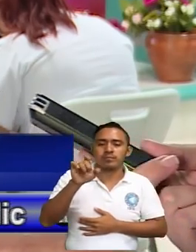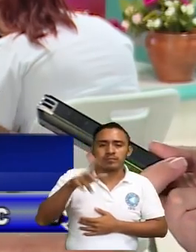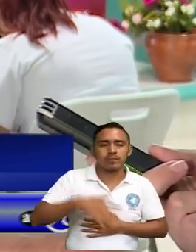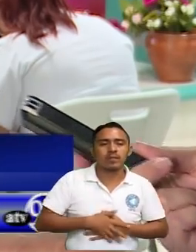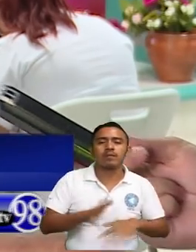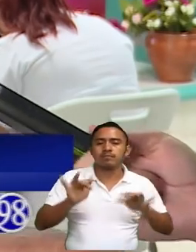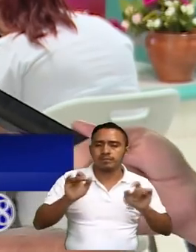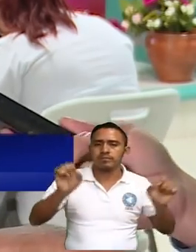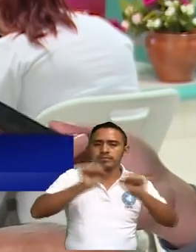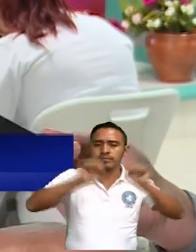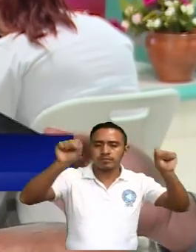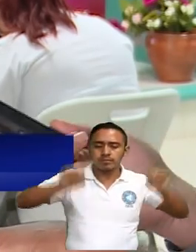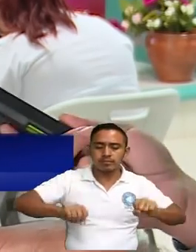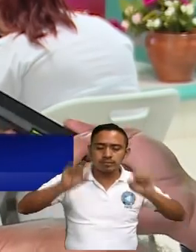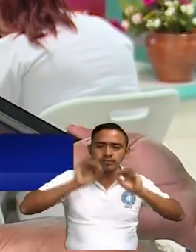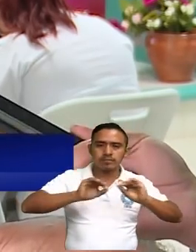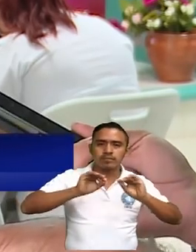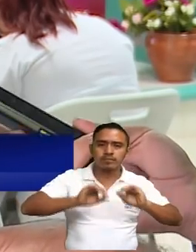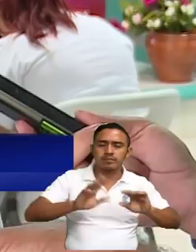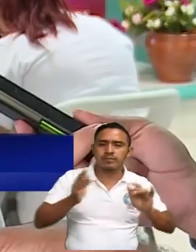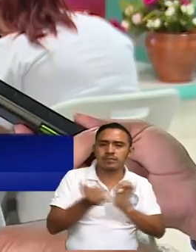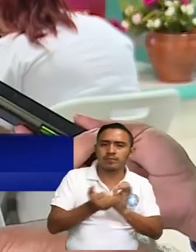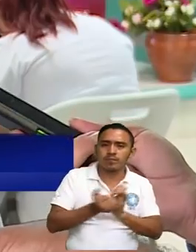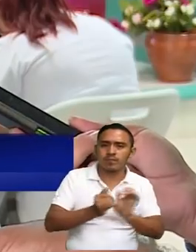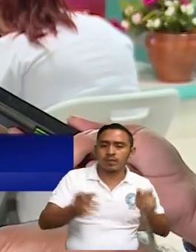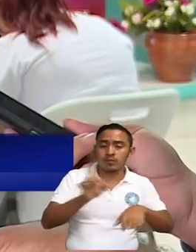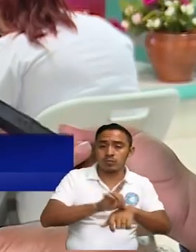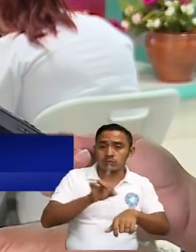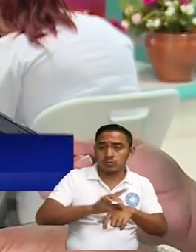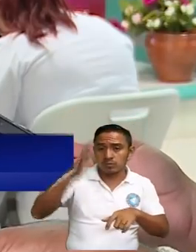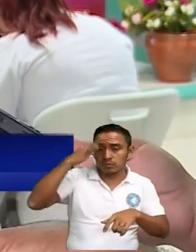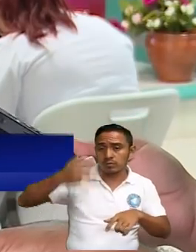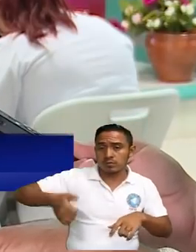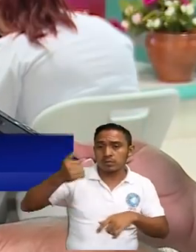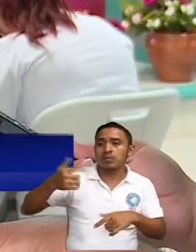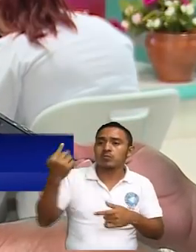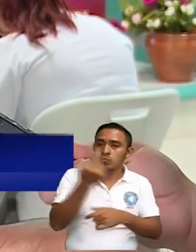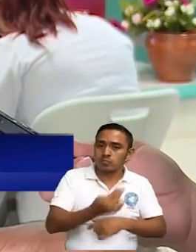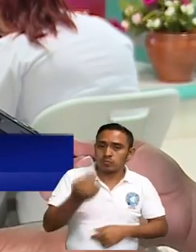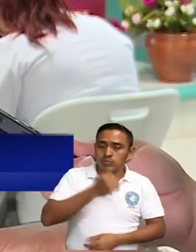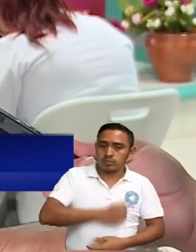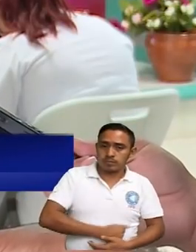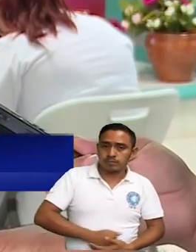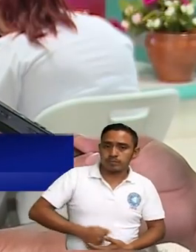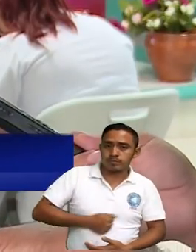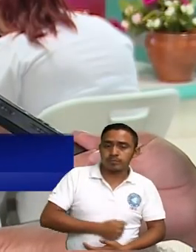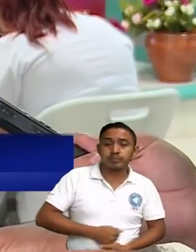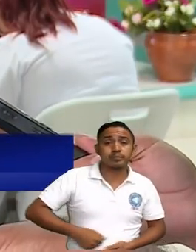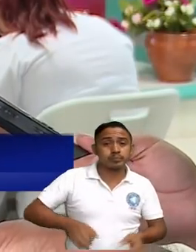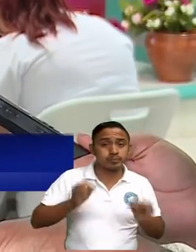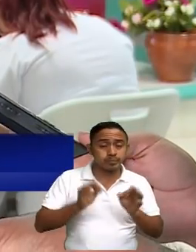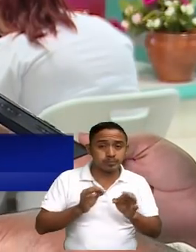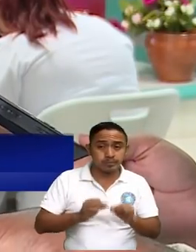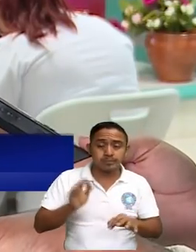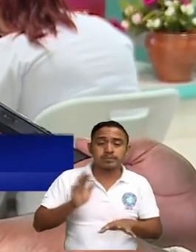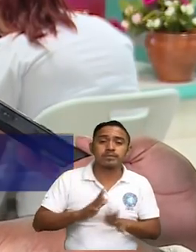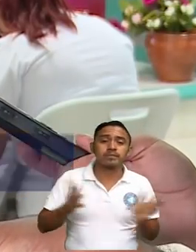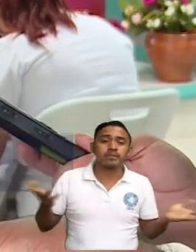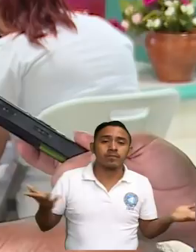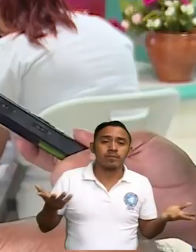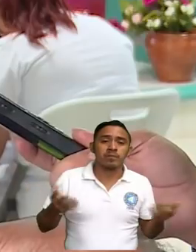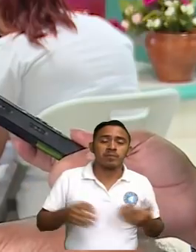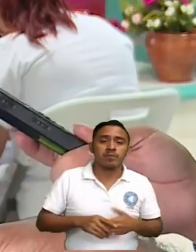capacitado en a nivel primaria hasta médicos generales que utilizan ultrasonido para tenernos más cerca y más preparado